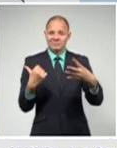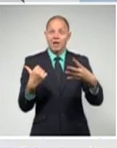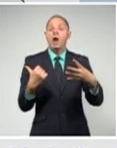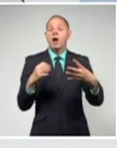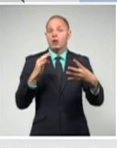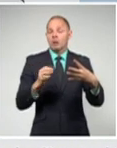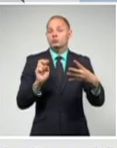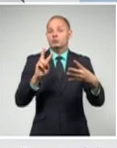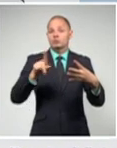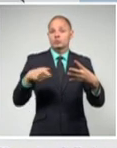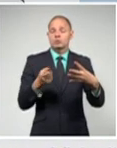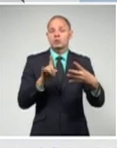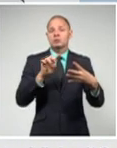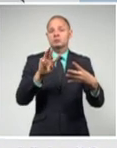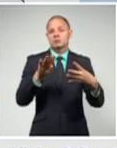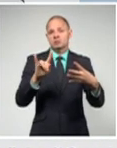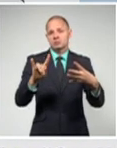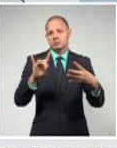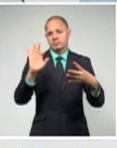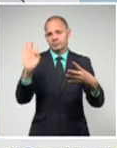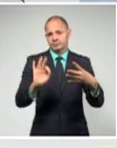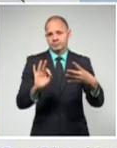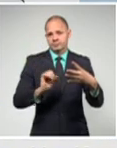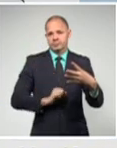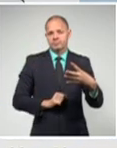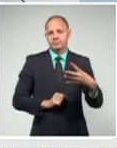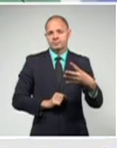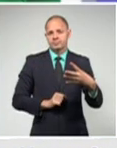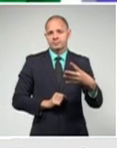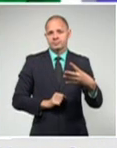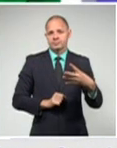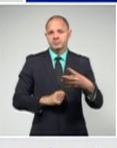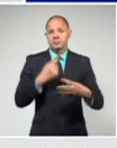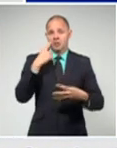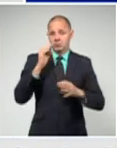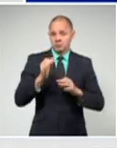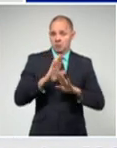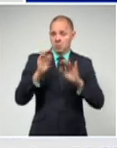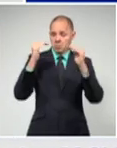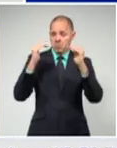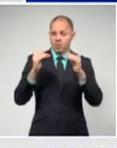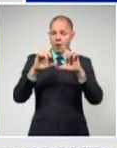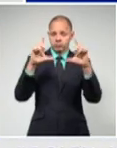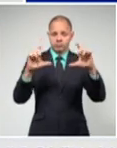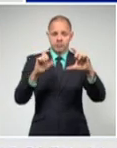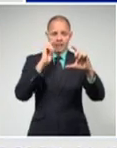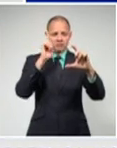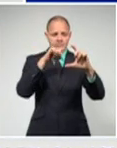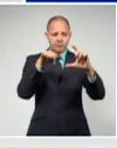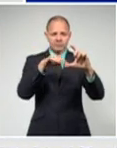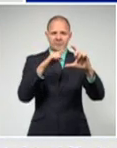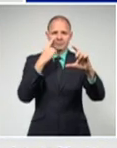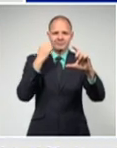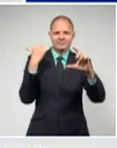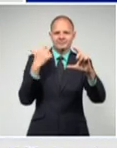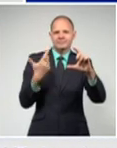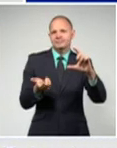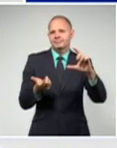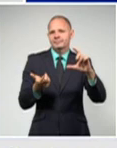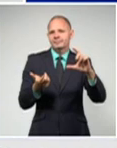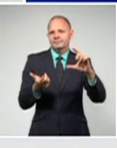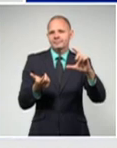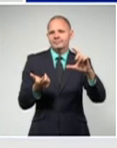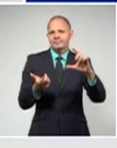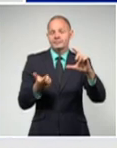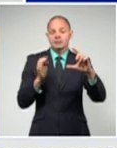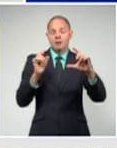de todas las muestras analizadas. Como se ve en el gráfico y siempre lo presentamos, se